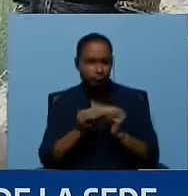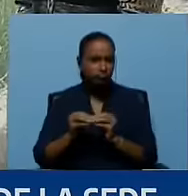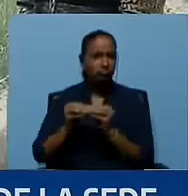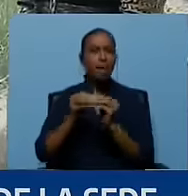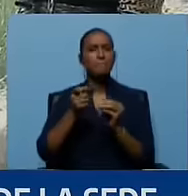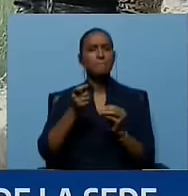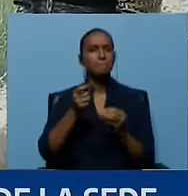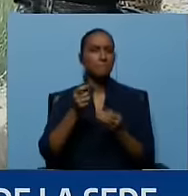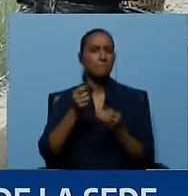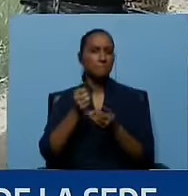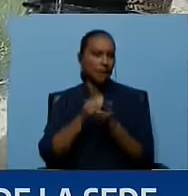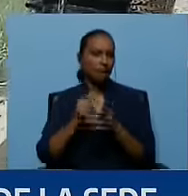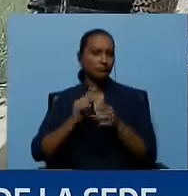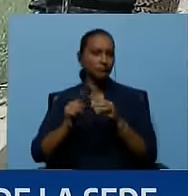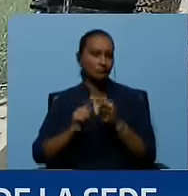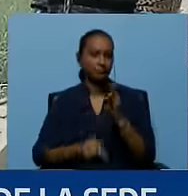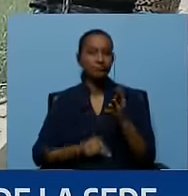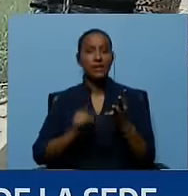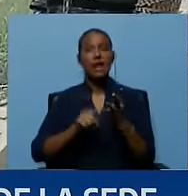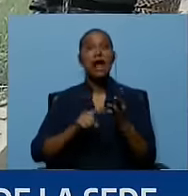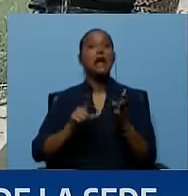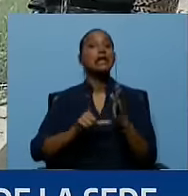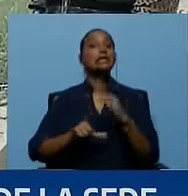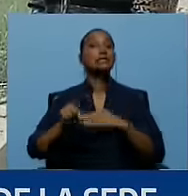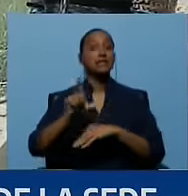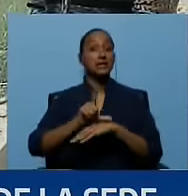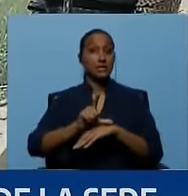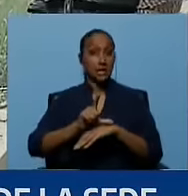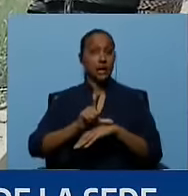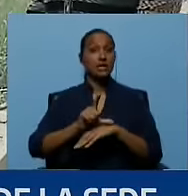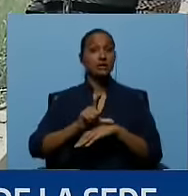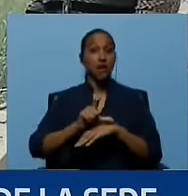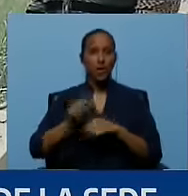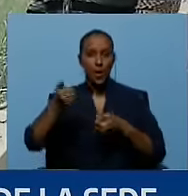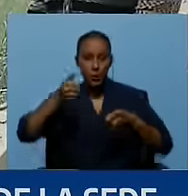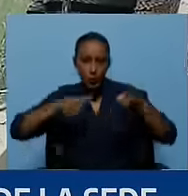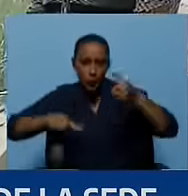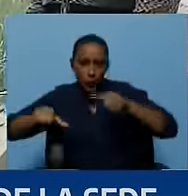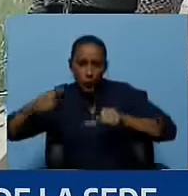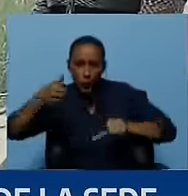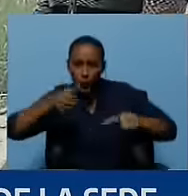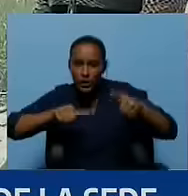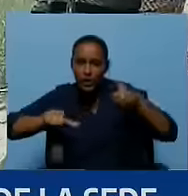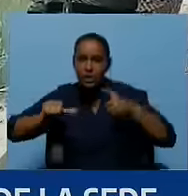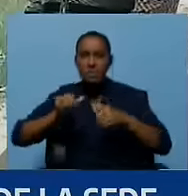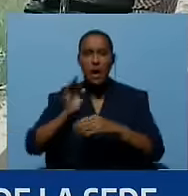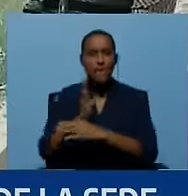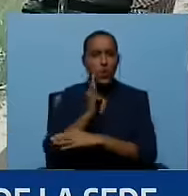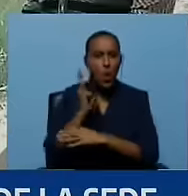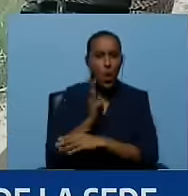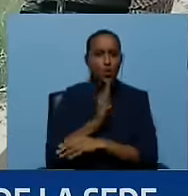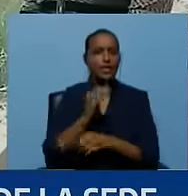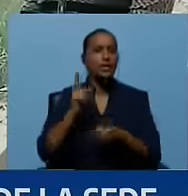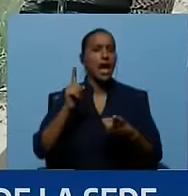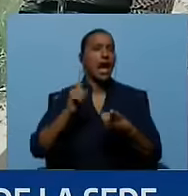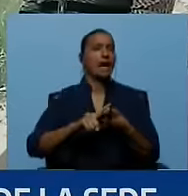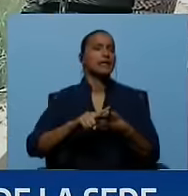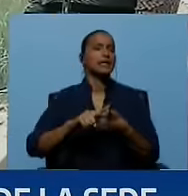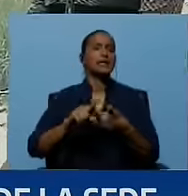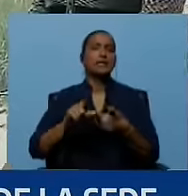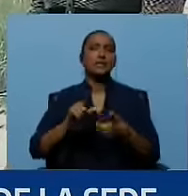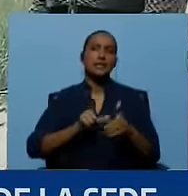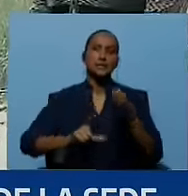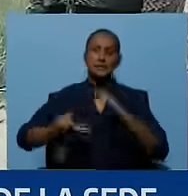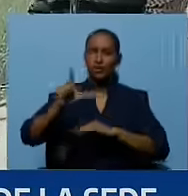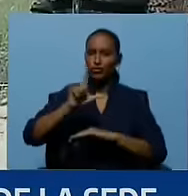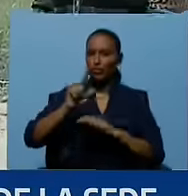licenciatura en biotecnología, licenciatura en química computacional y biología, licenciatura en química molecular. Vamos a tener